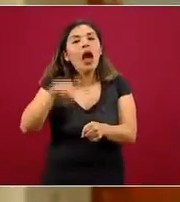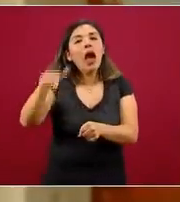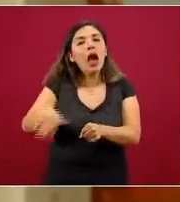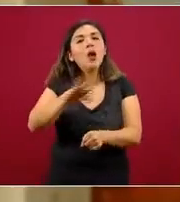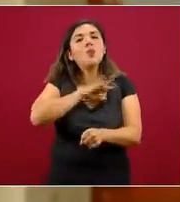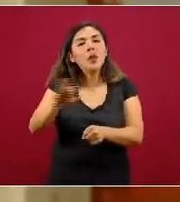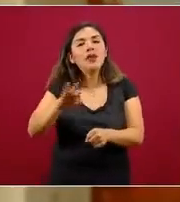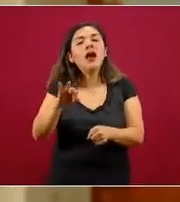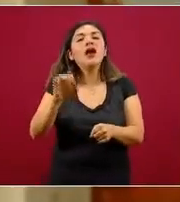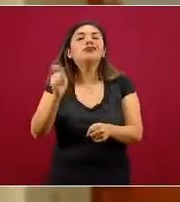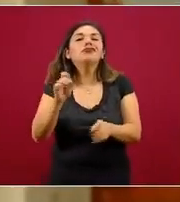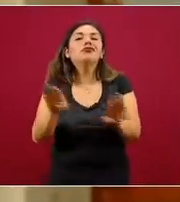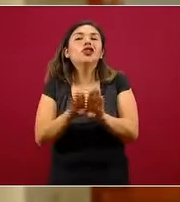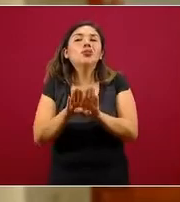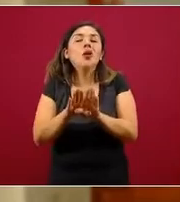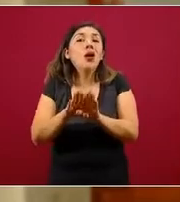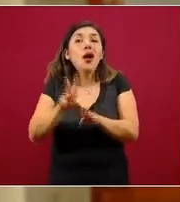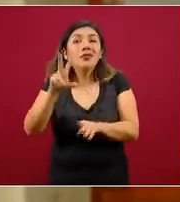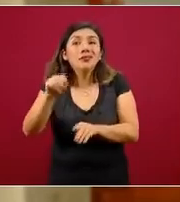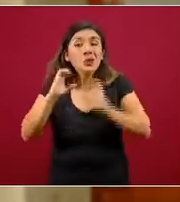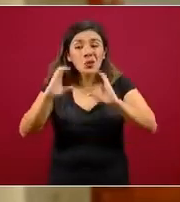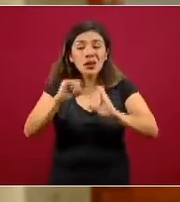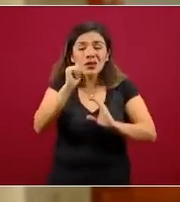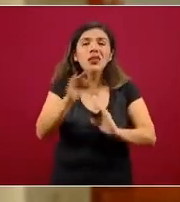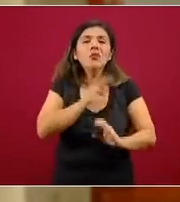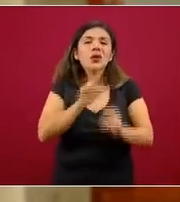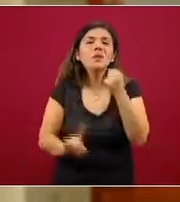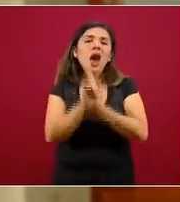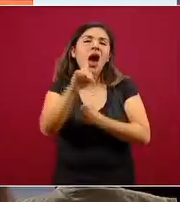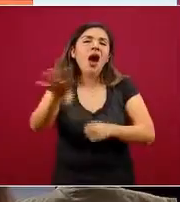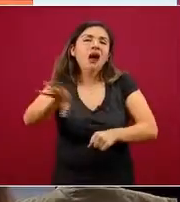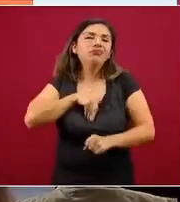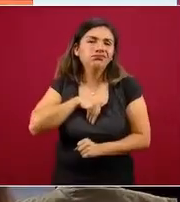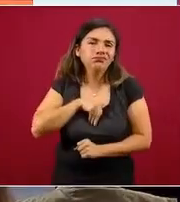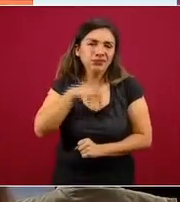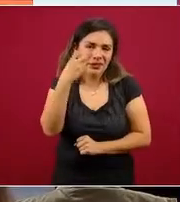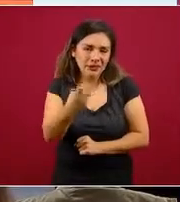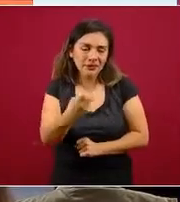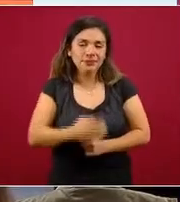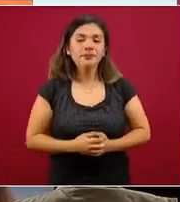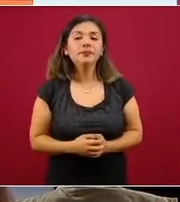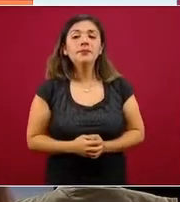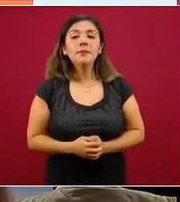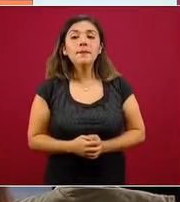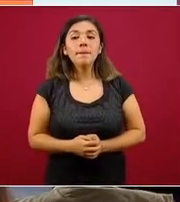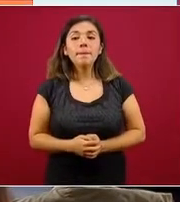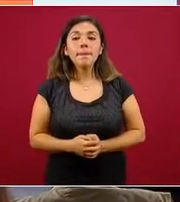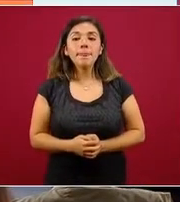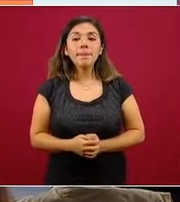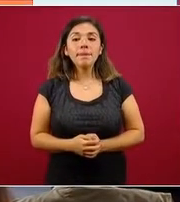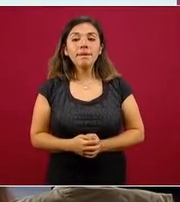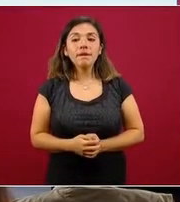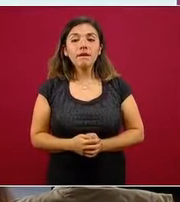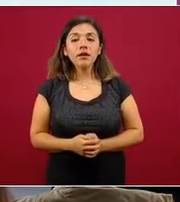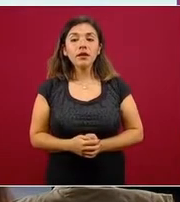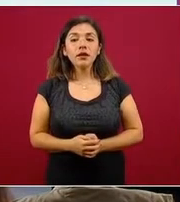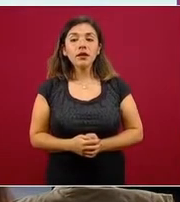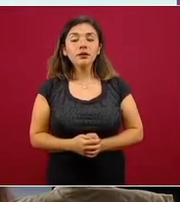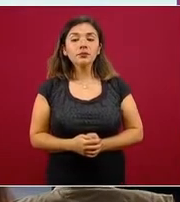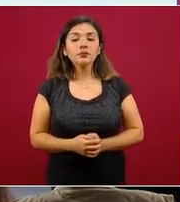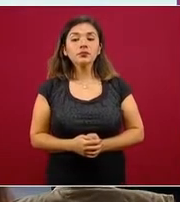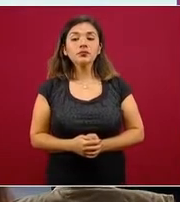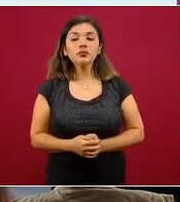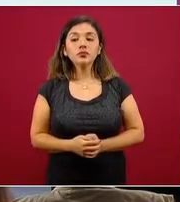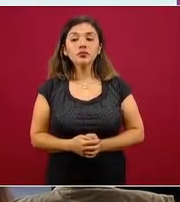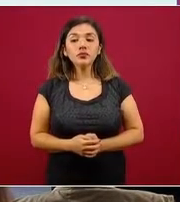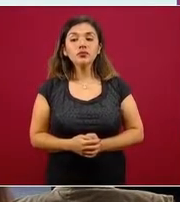puede traer como una consecuencia un contagio y lo que ya hemos comentado. Vayamos a la primera diapositiva, la siguiente, que es